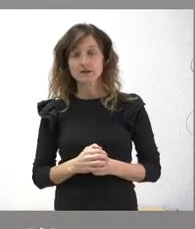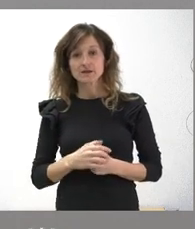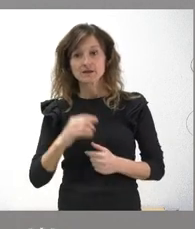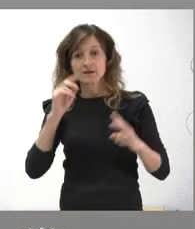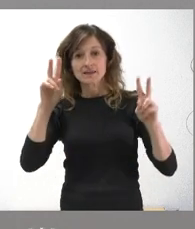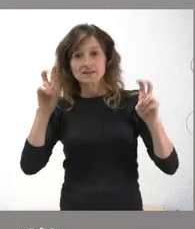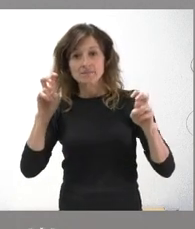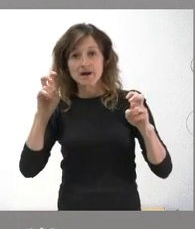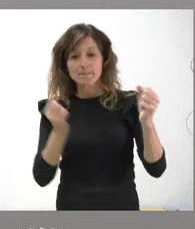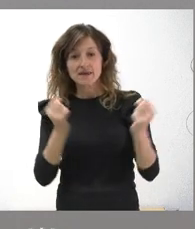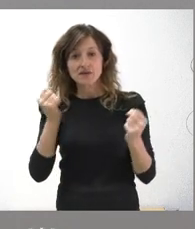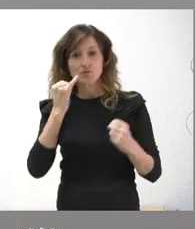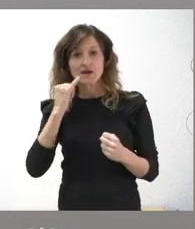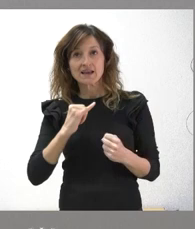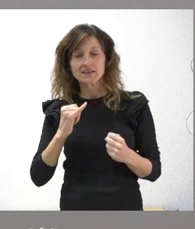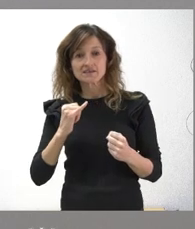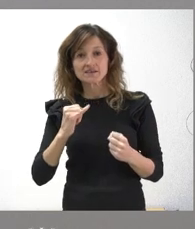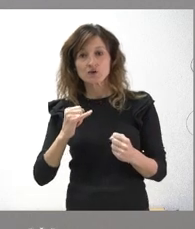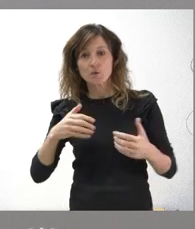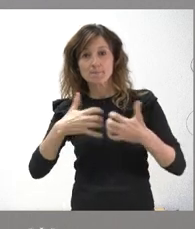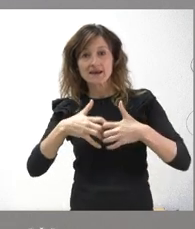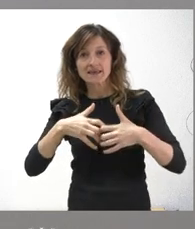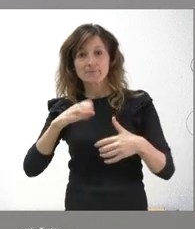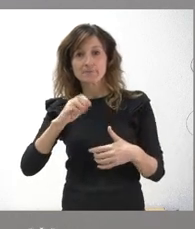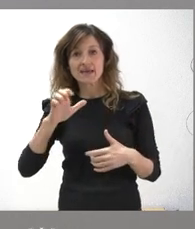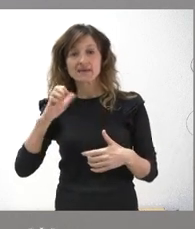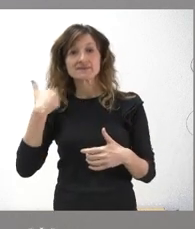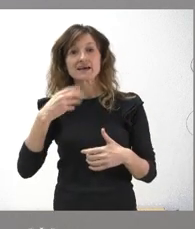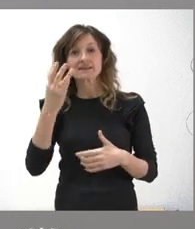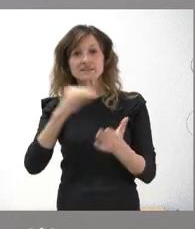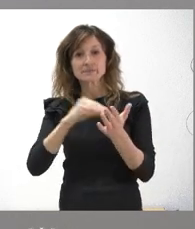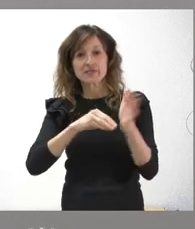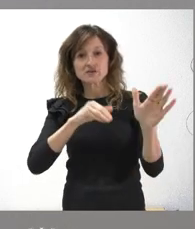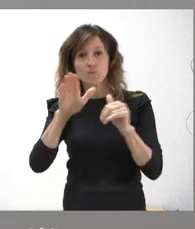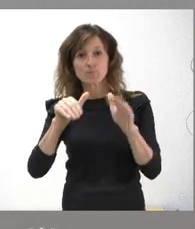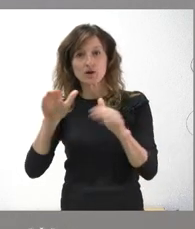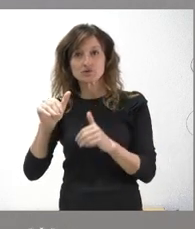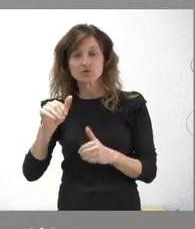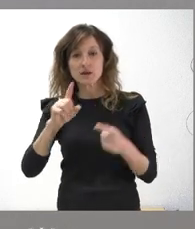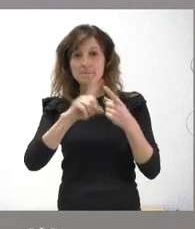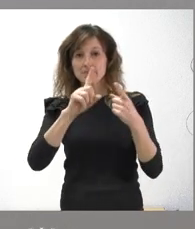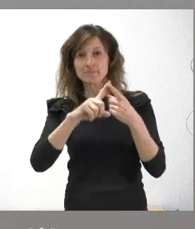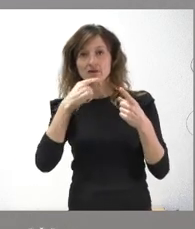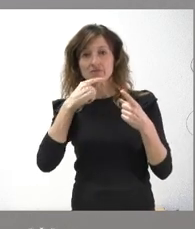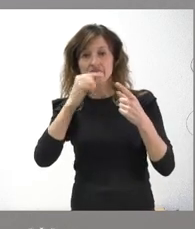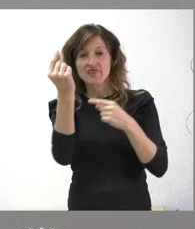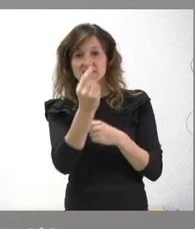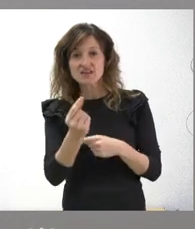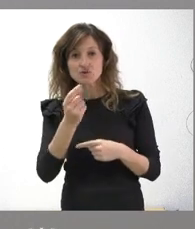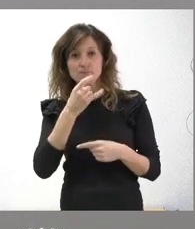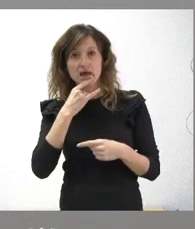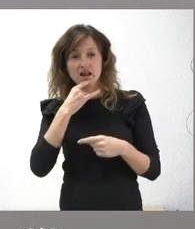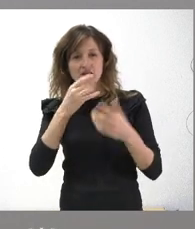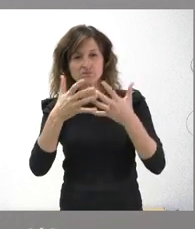del vehículo eléctrico y conectado el perte becc Ya vamos por la tercera convocatoria y nosotros desde la primera lo dijimos que estaba mal diseñada que era muy